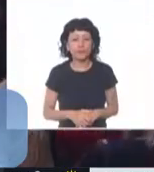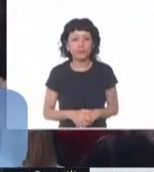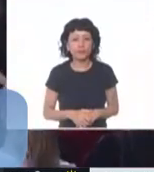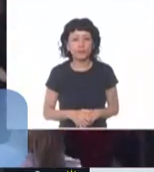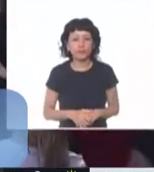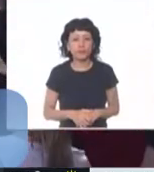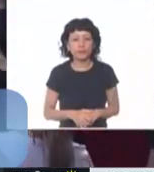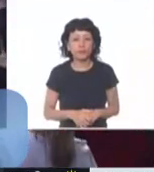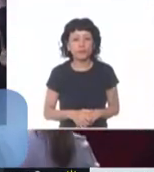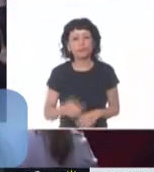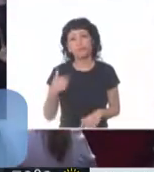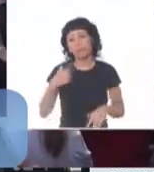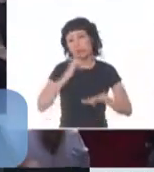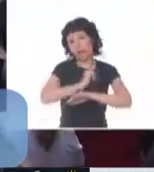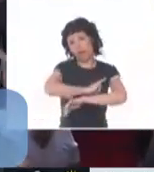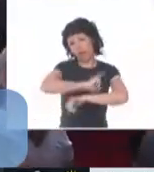Quiero decirles que